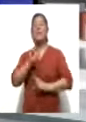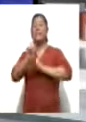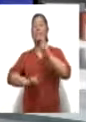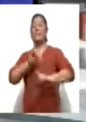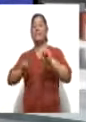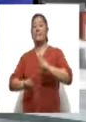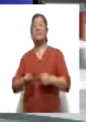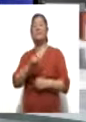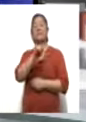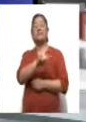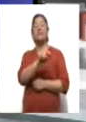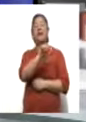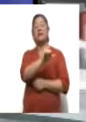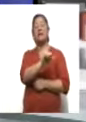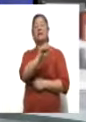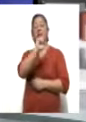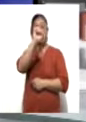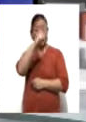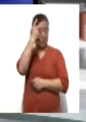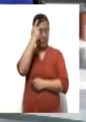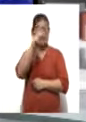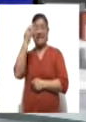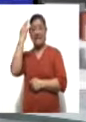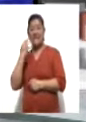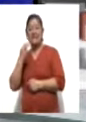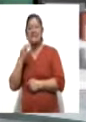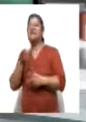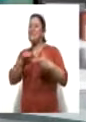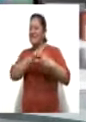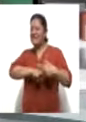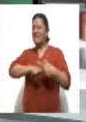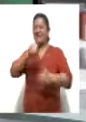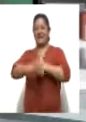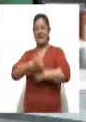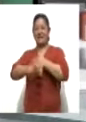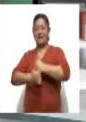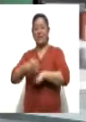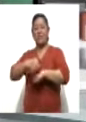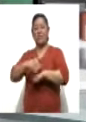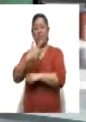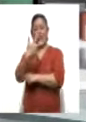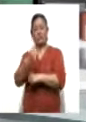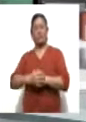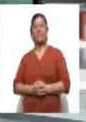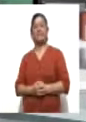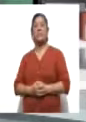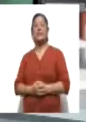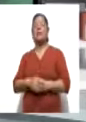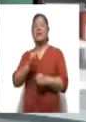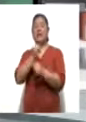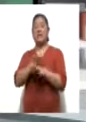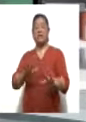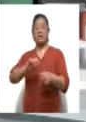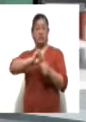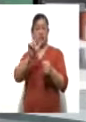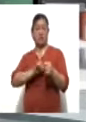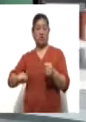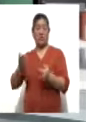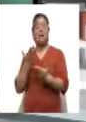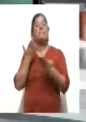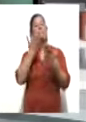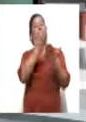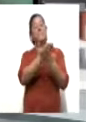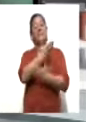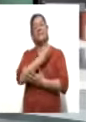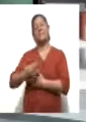Tigres abren el telón de la jornada 8 de la Liga MX. En información nacional, pide el presidente Andrés Manuel López